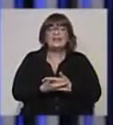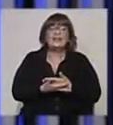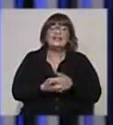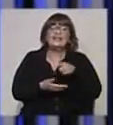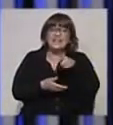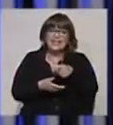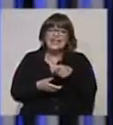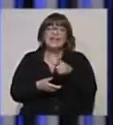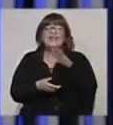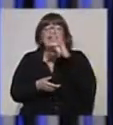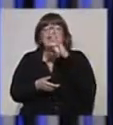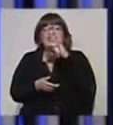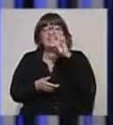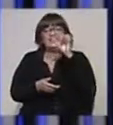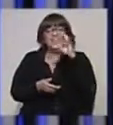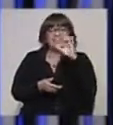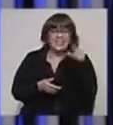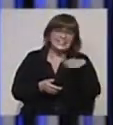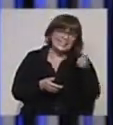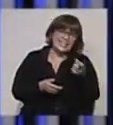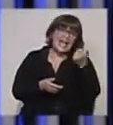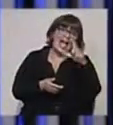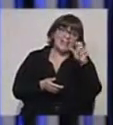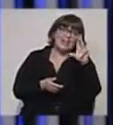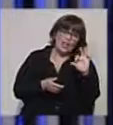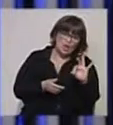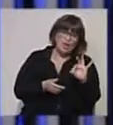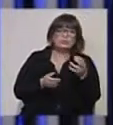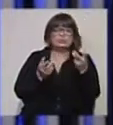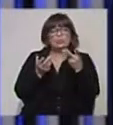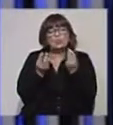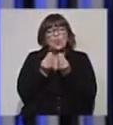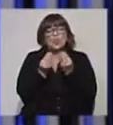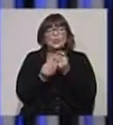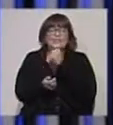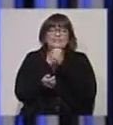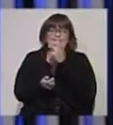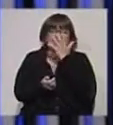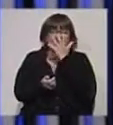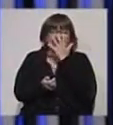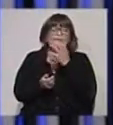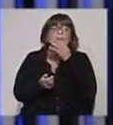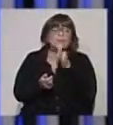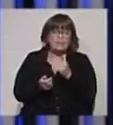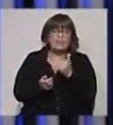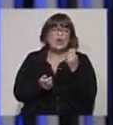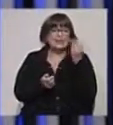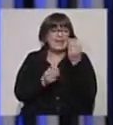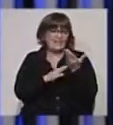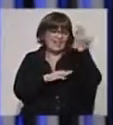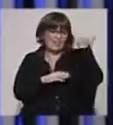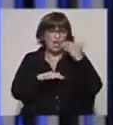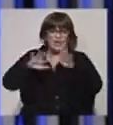él y tenerlo a Fernando hace que tengamos más notas de carnaval y de su aporte. Entre otras cosas, el sábado pasado el canal emitió las llamadas